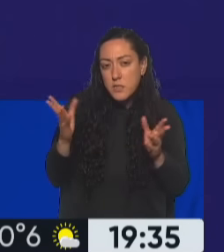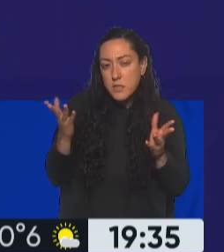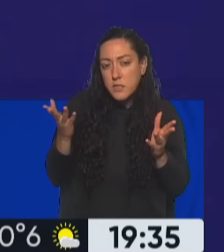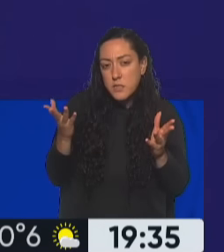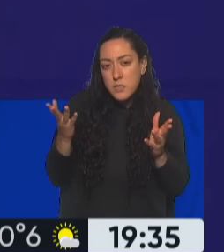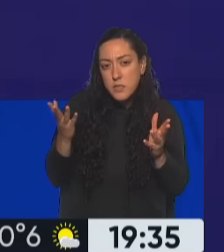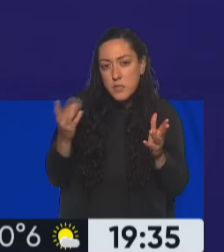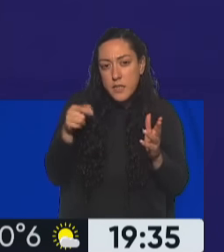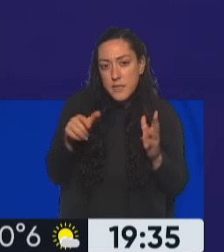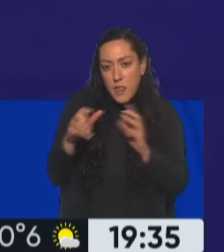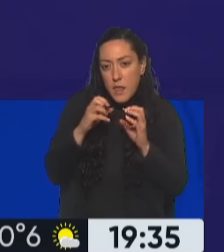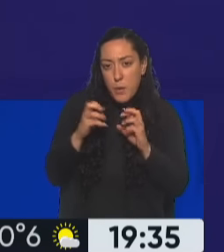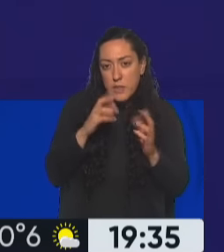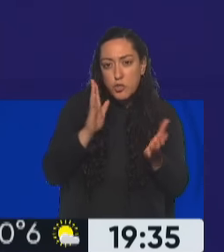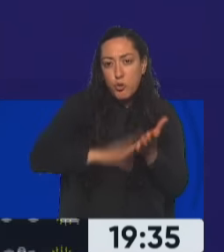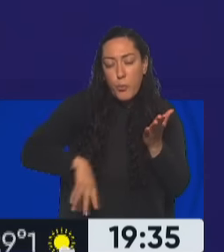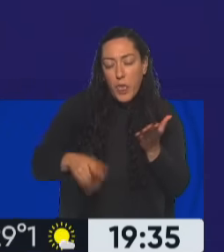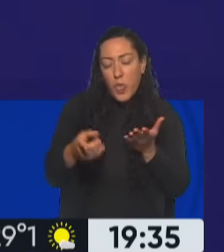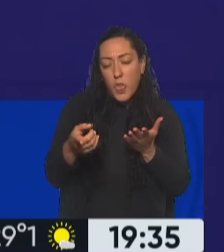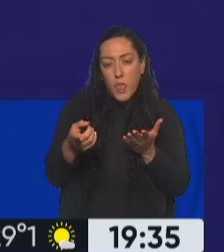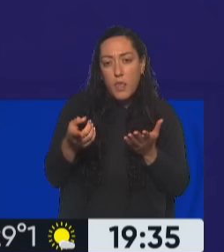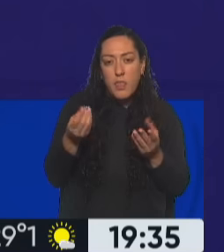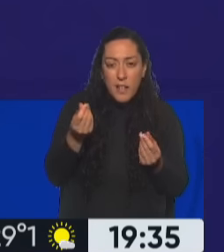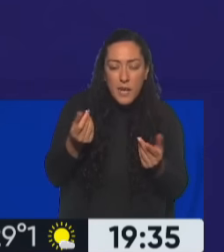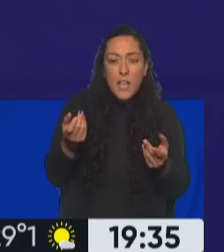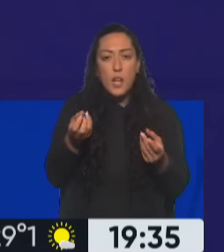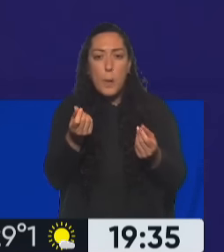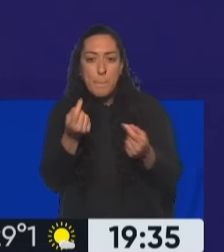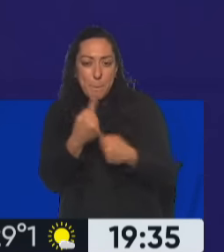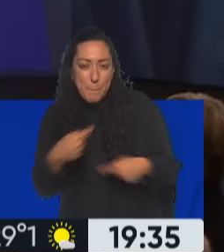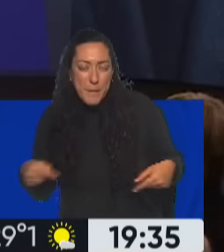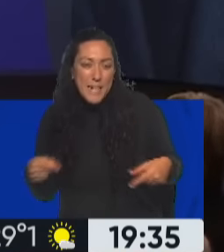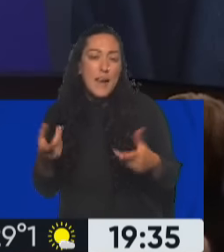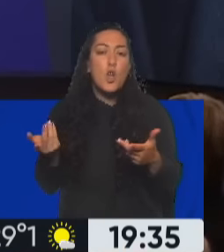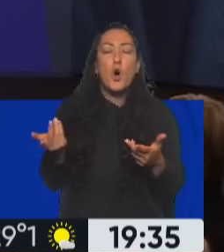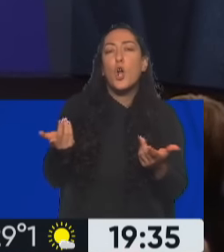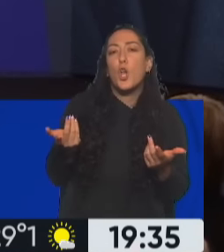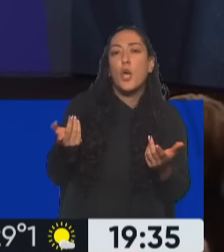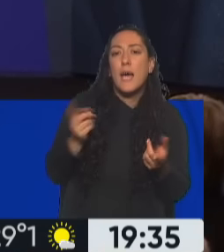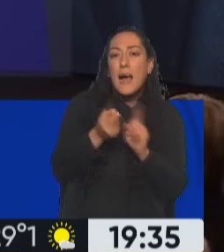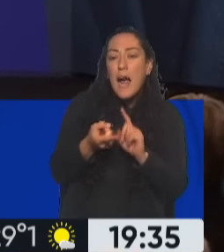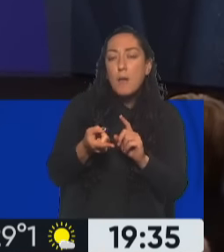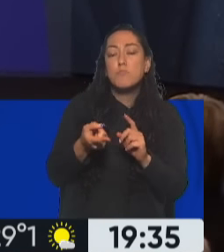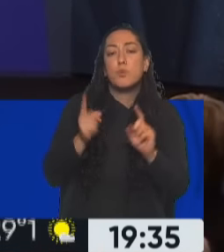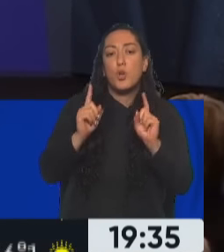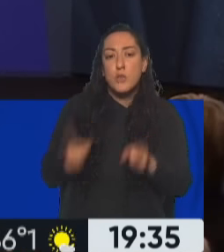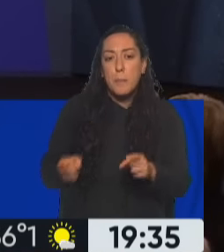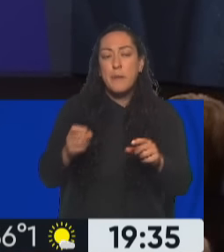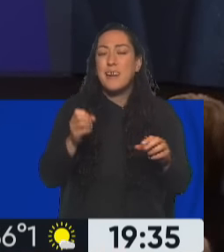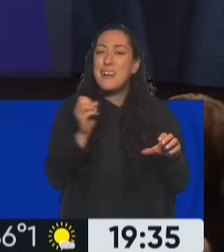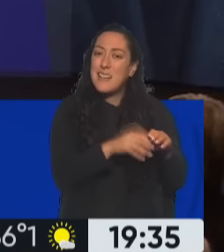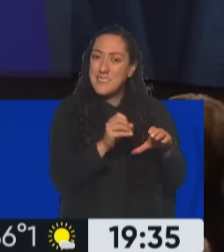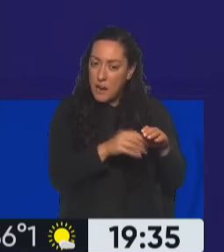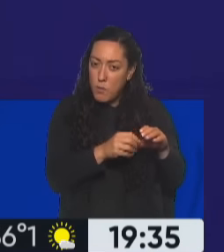justamente de este debate que hay sobre el dinero, los precios, el tipo de cambio y obviamente la acumulación de reservas.